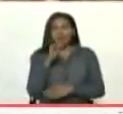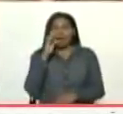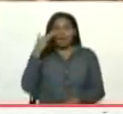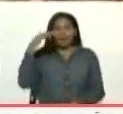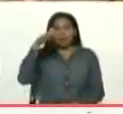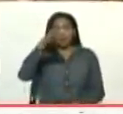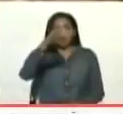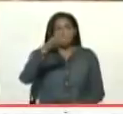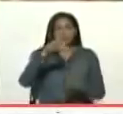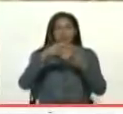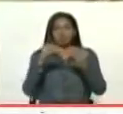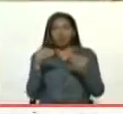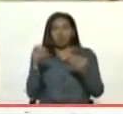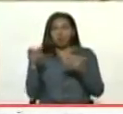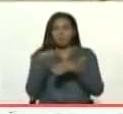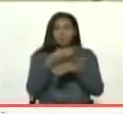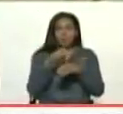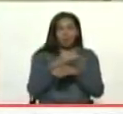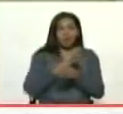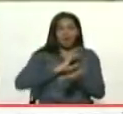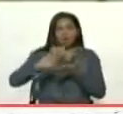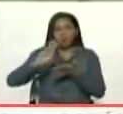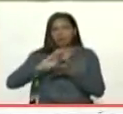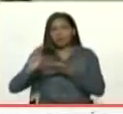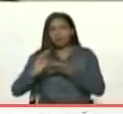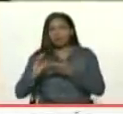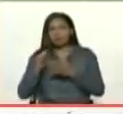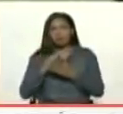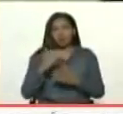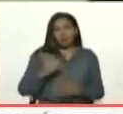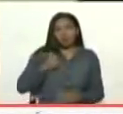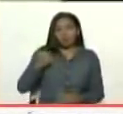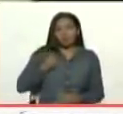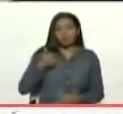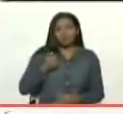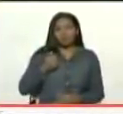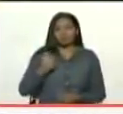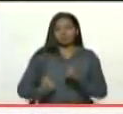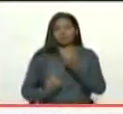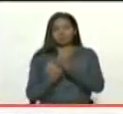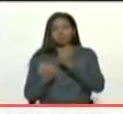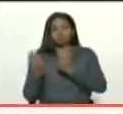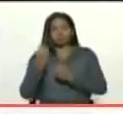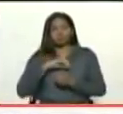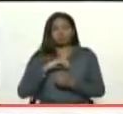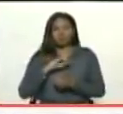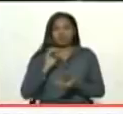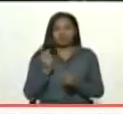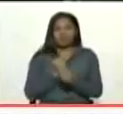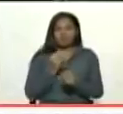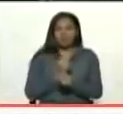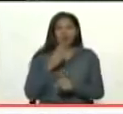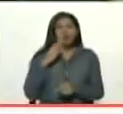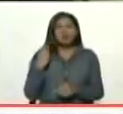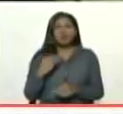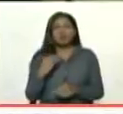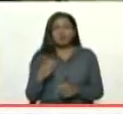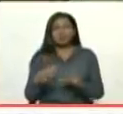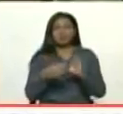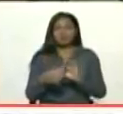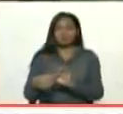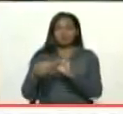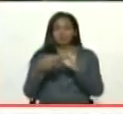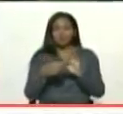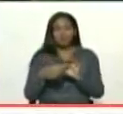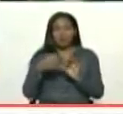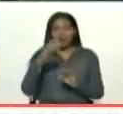la búsqueda de los créditos, de las oportunidades, de la potencialidad. Chamba Juvenil se une al Banco de